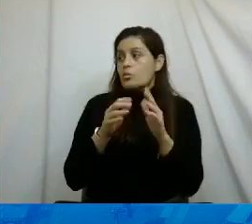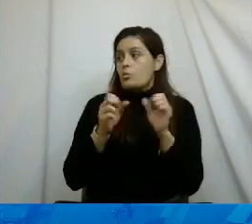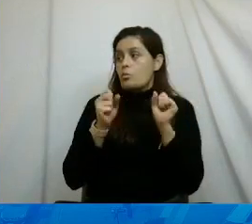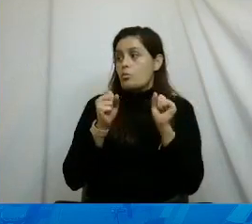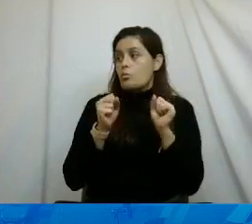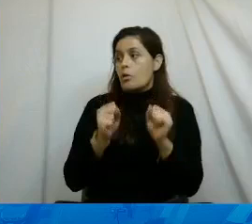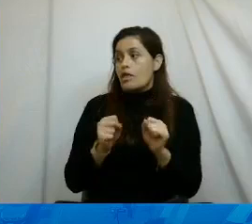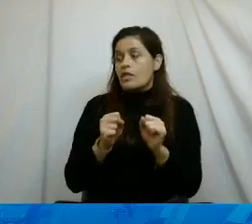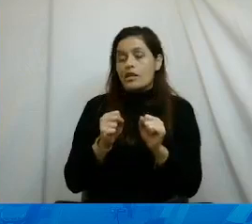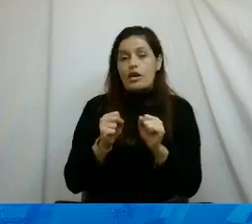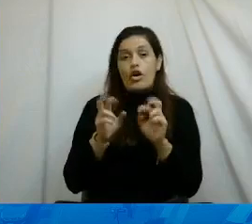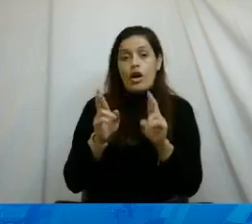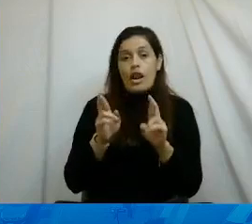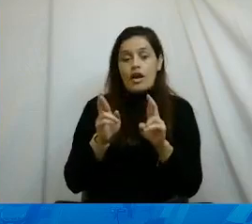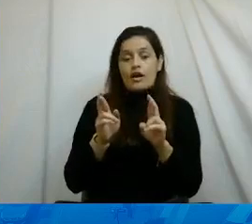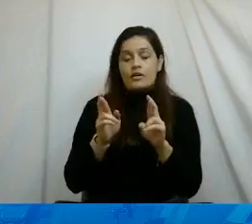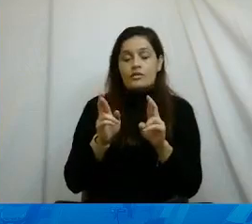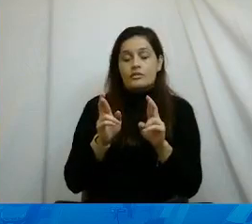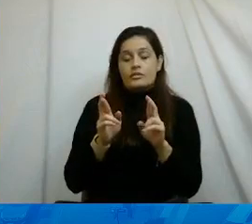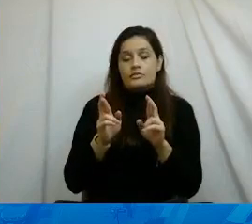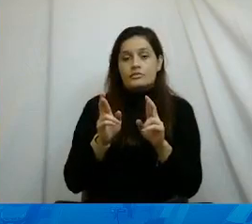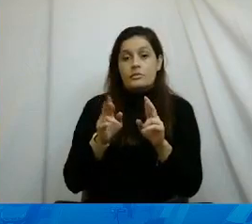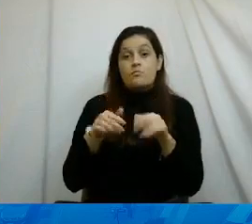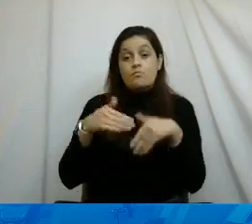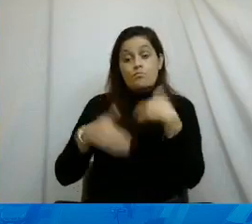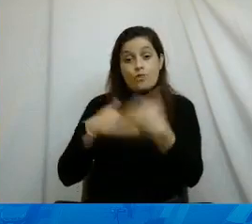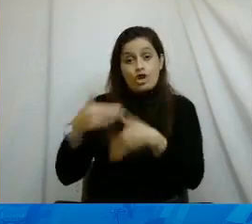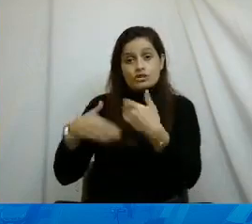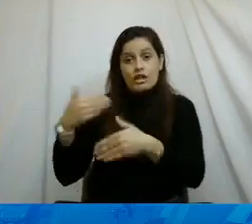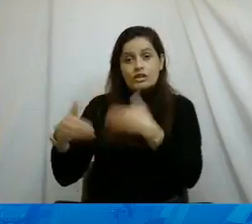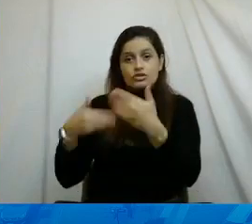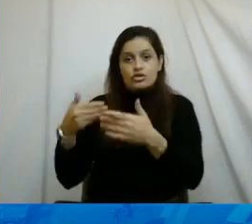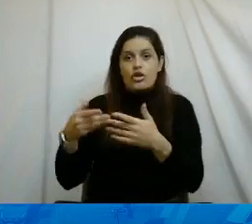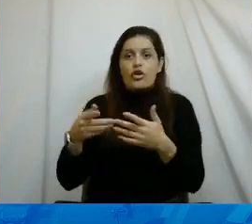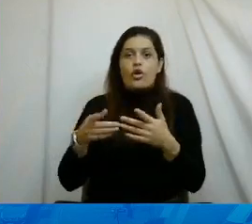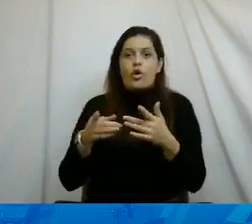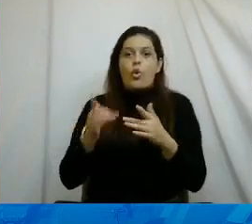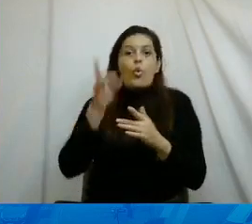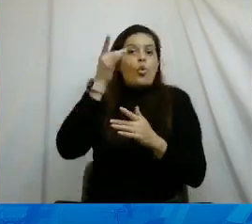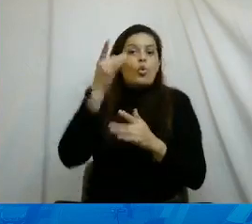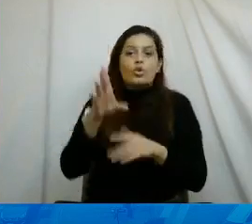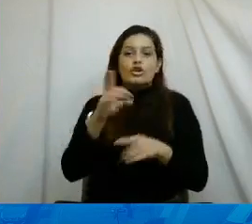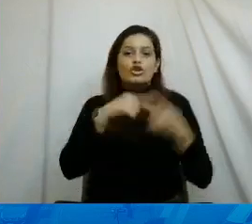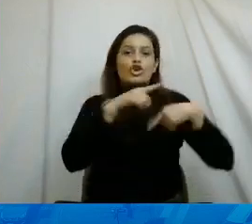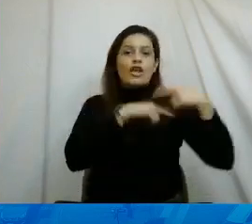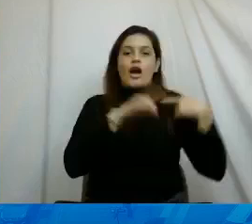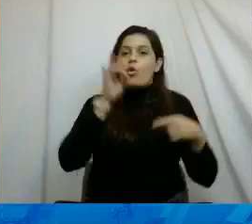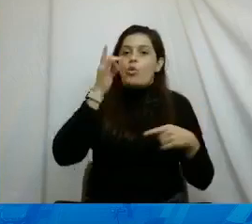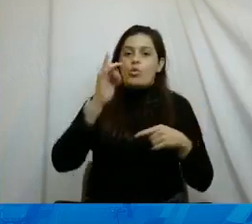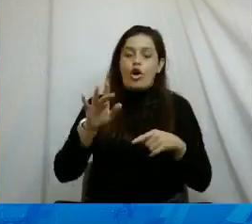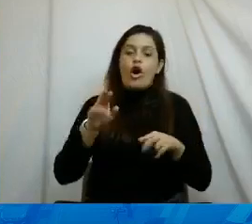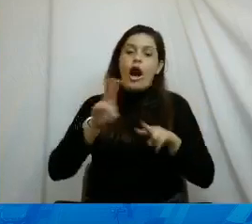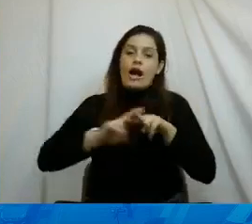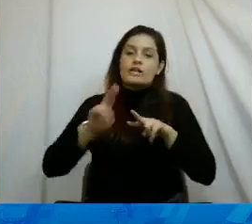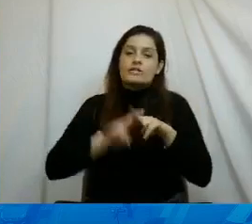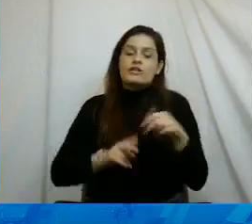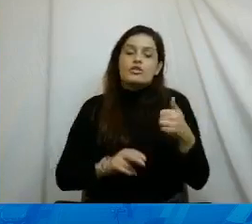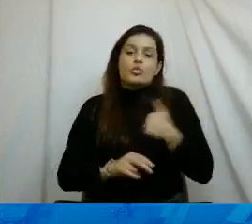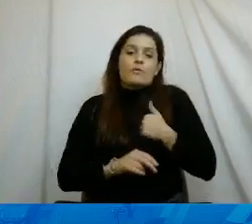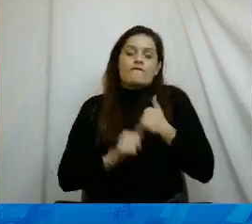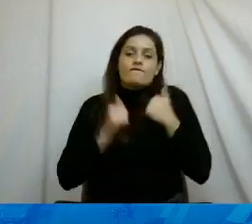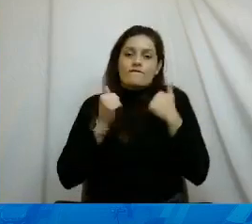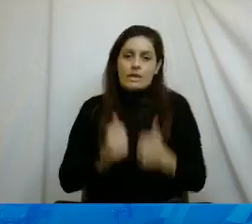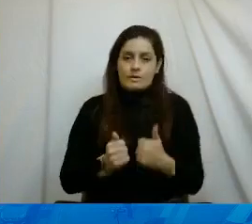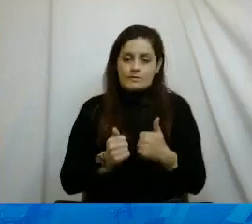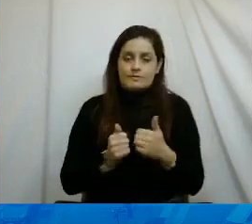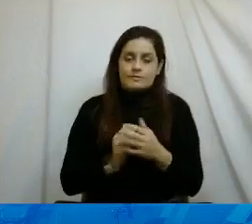en definitiva, este proceso histórico llevarse a cabo de la mejor manera.